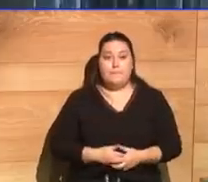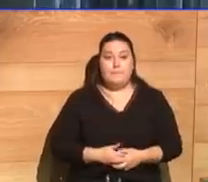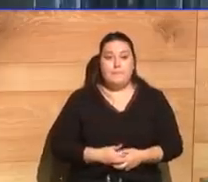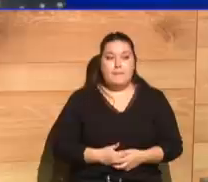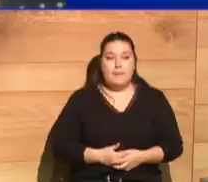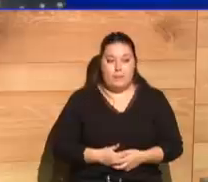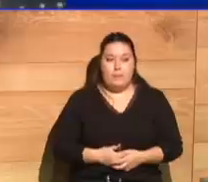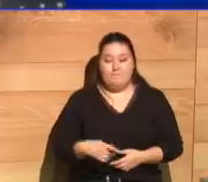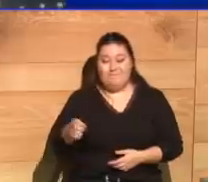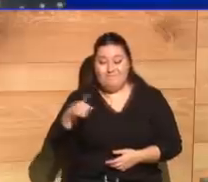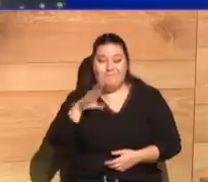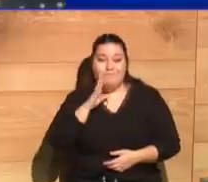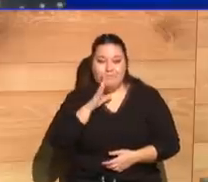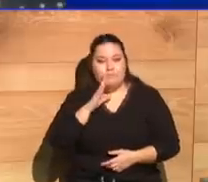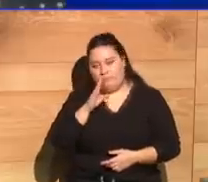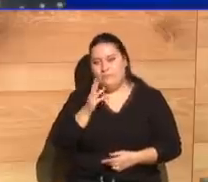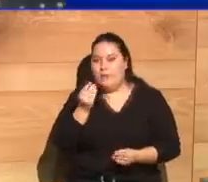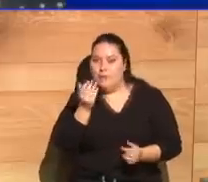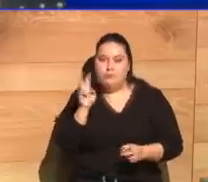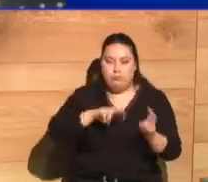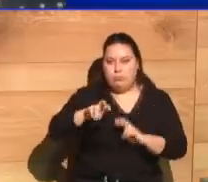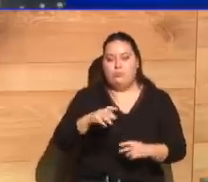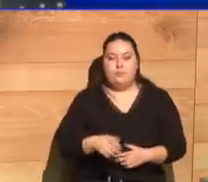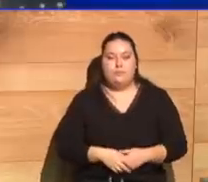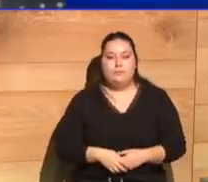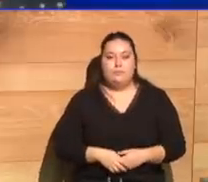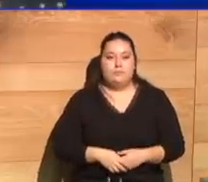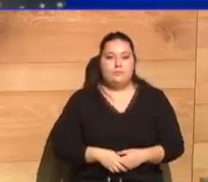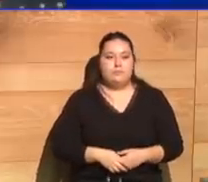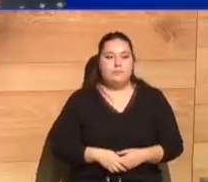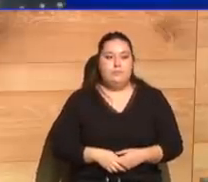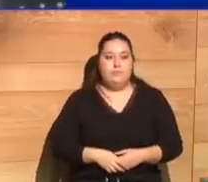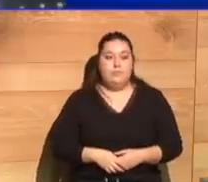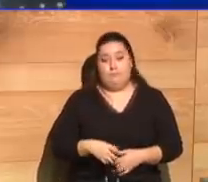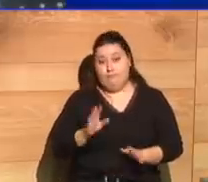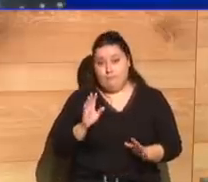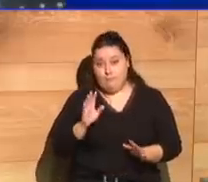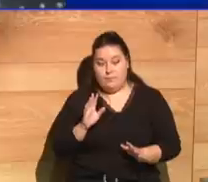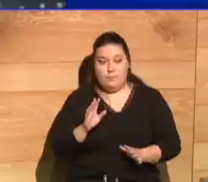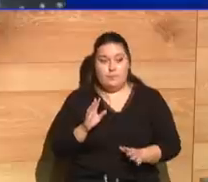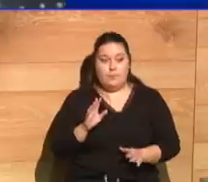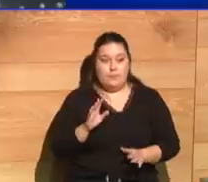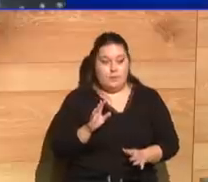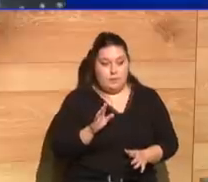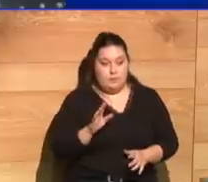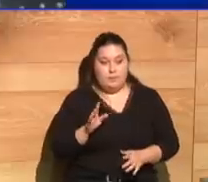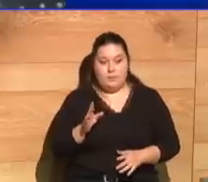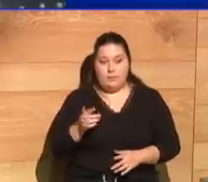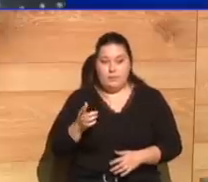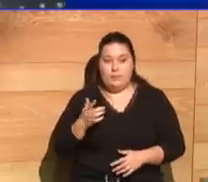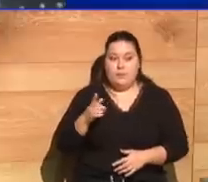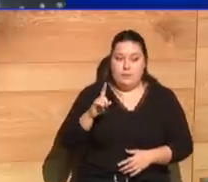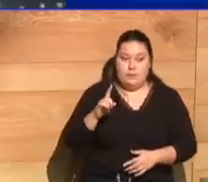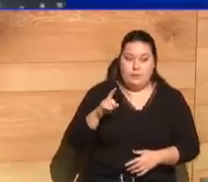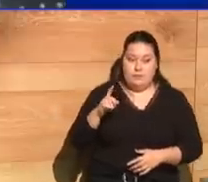se lanzan a buscar pasta. A la calle a buscar pasta, a buscar dinero. De todas maneras, ojo que de los Salkin nos reímos porque por tiburones y